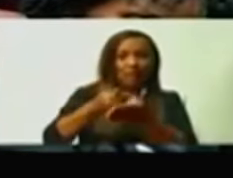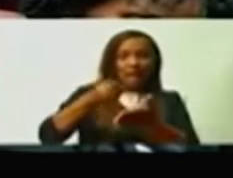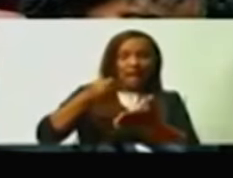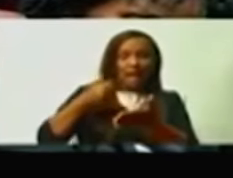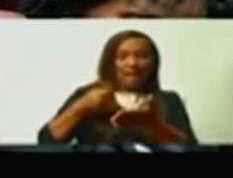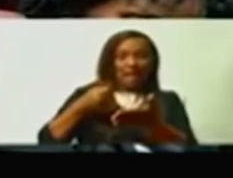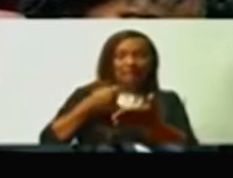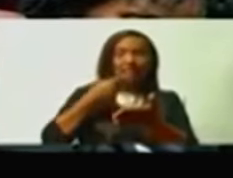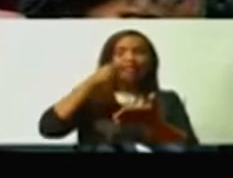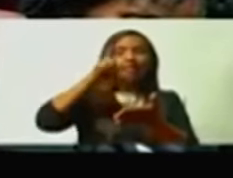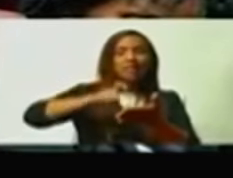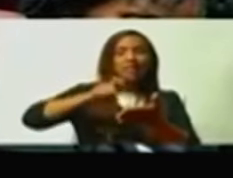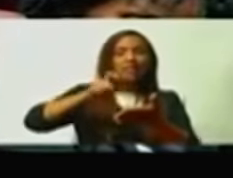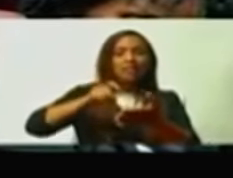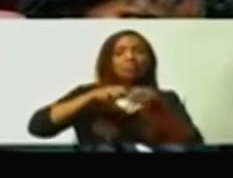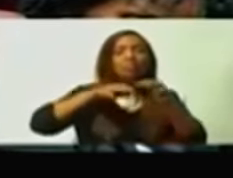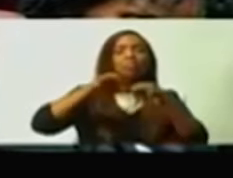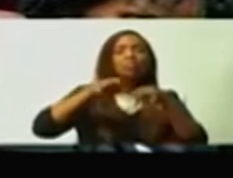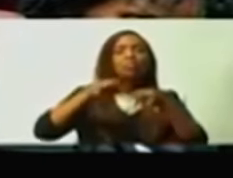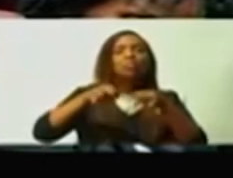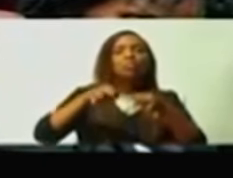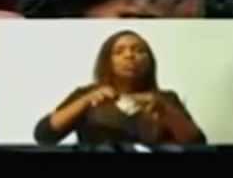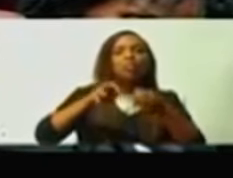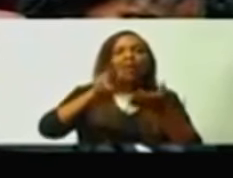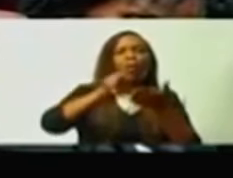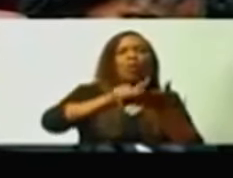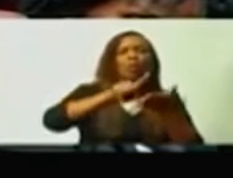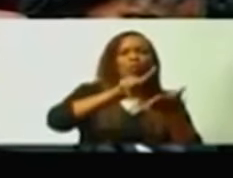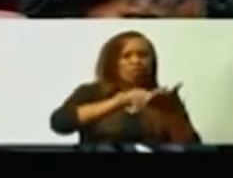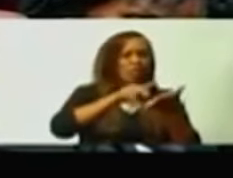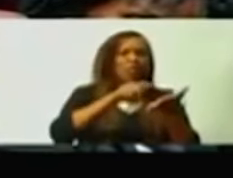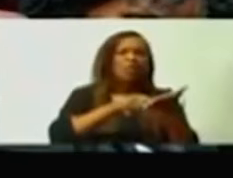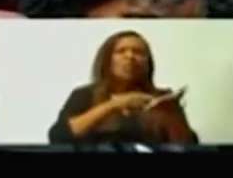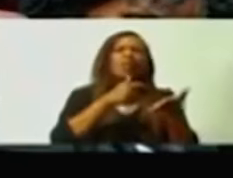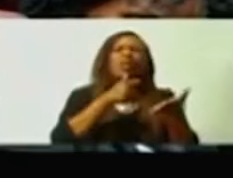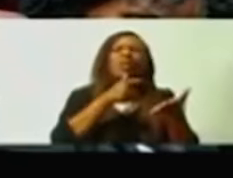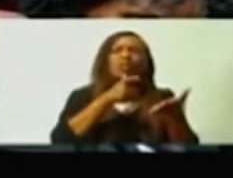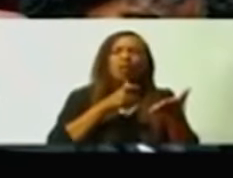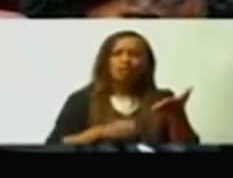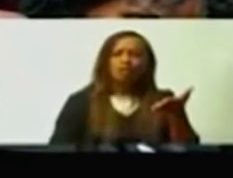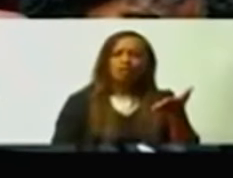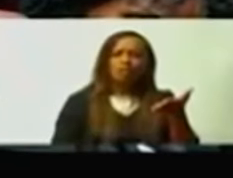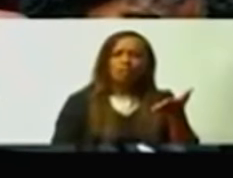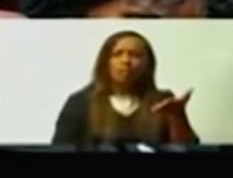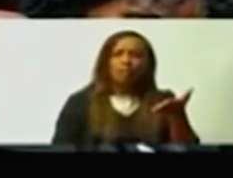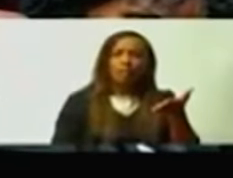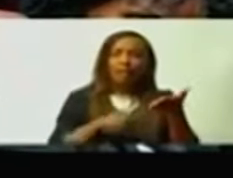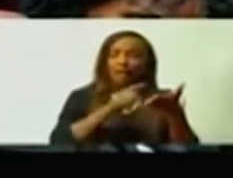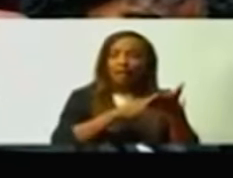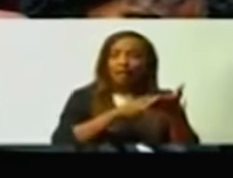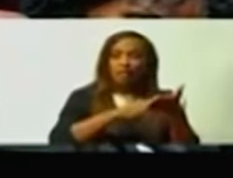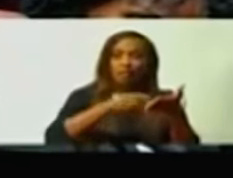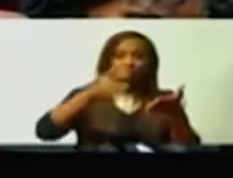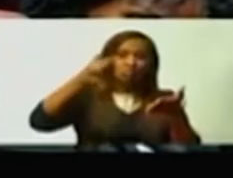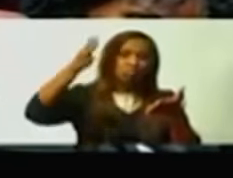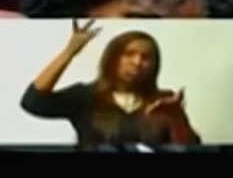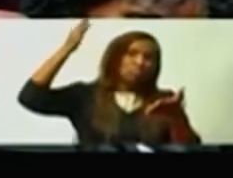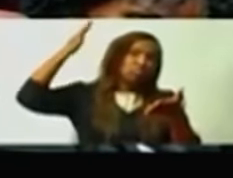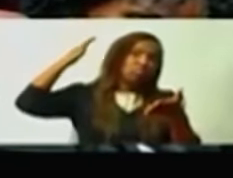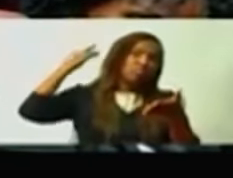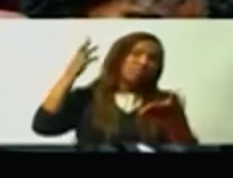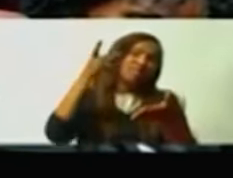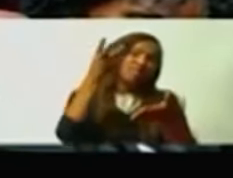y apellido, los contratos que se busca darle una nueva regulación casi 17 años después de que esos contratos fueron